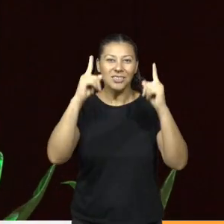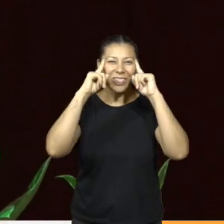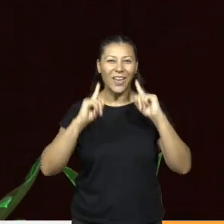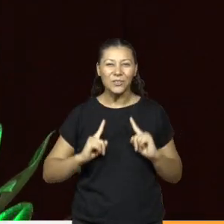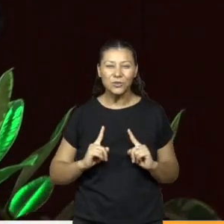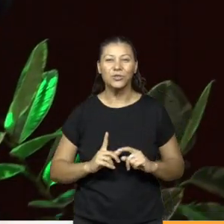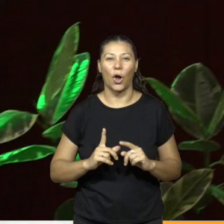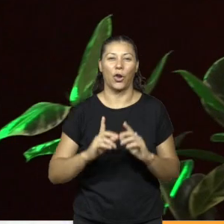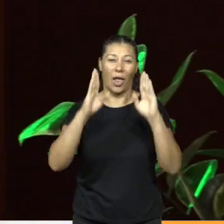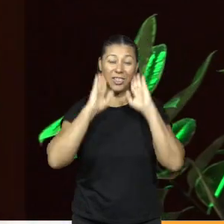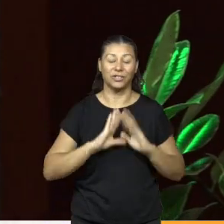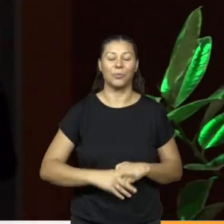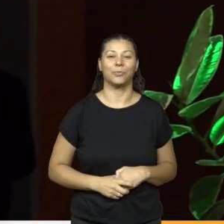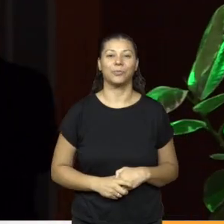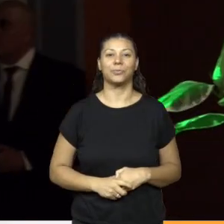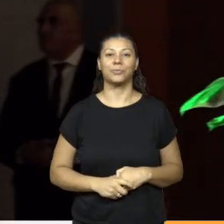y